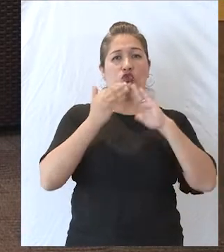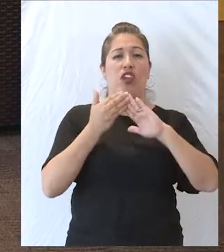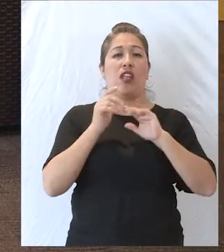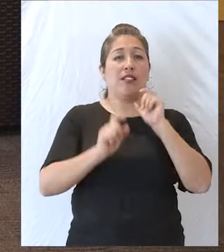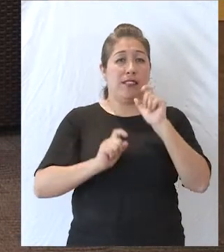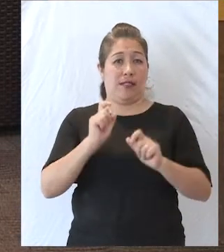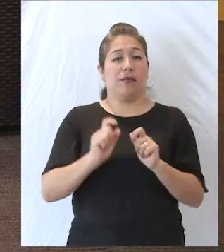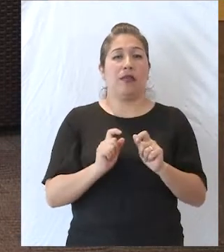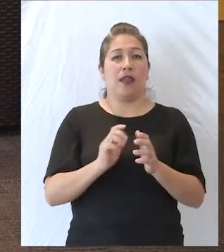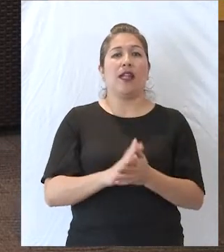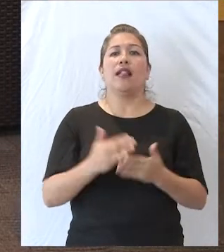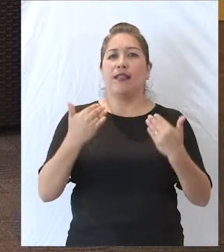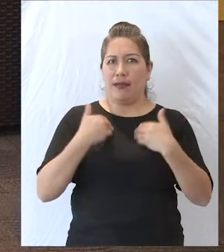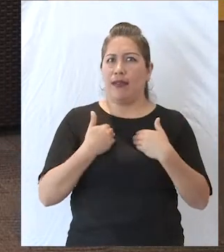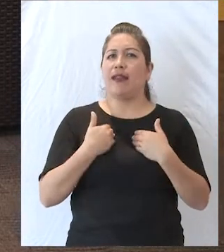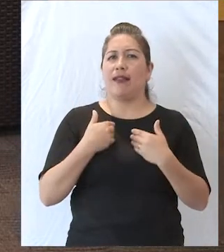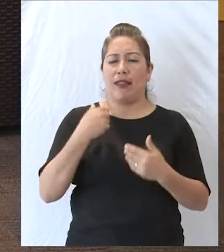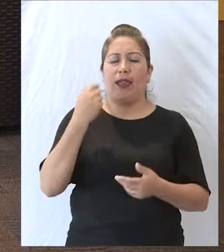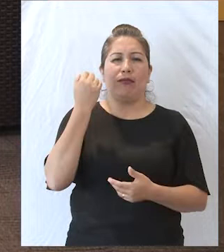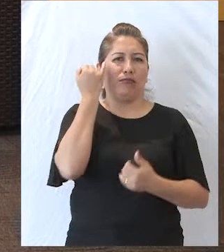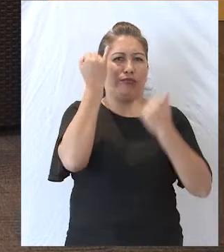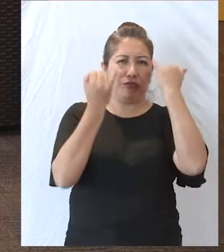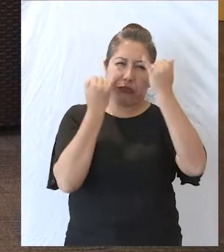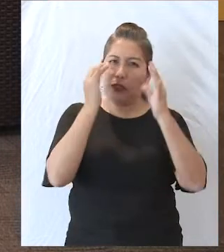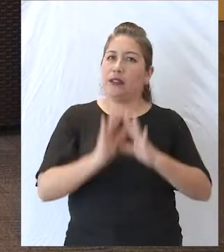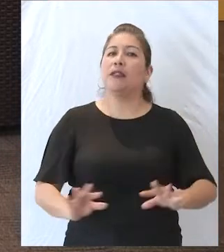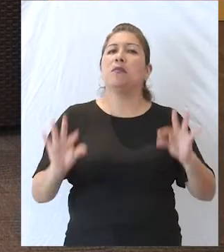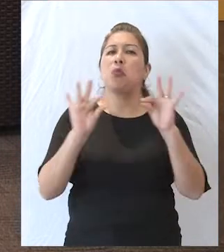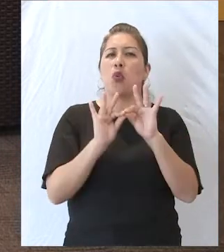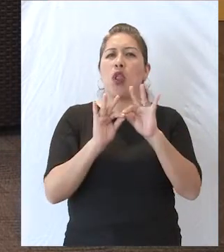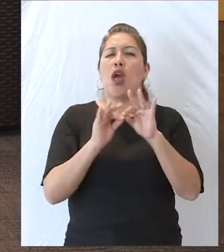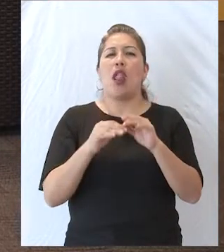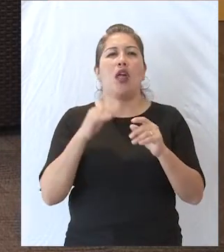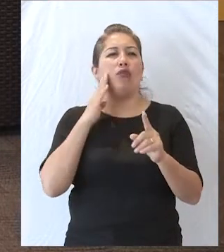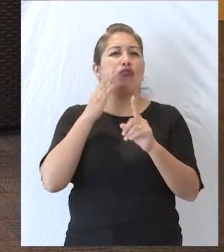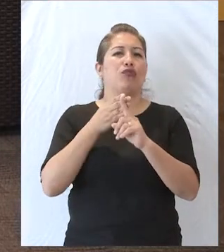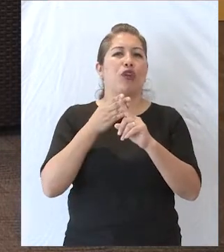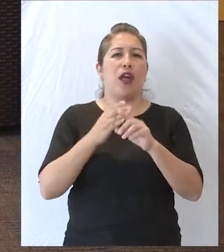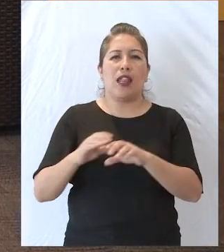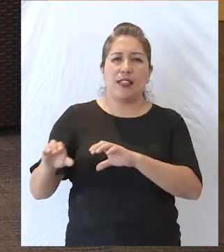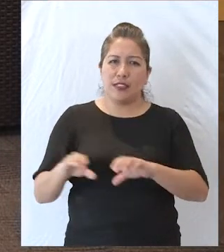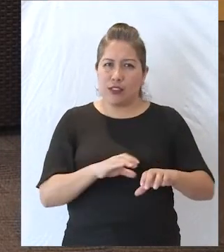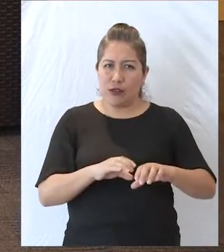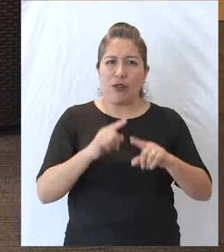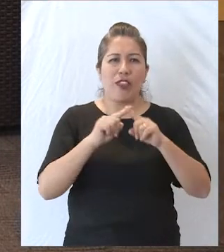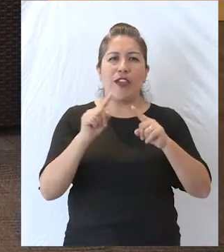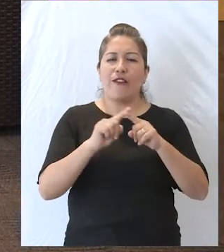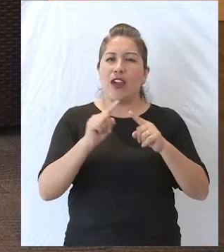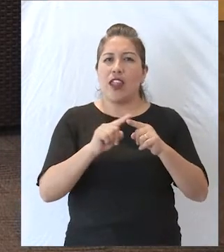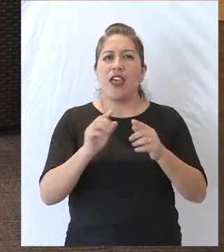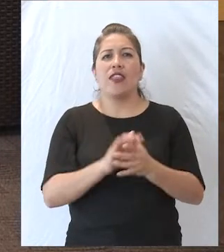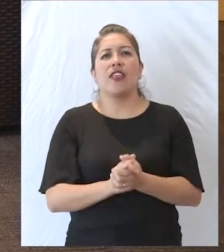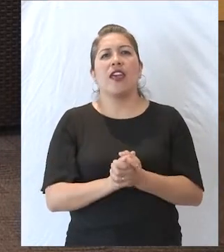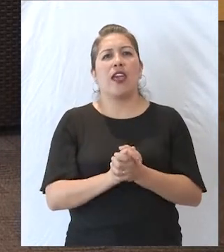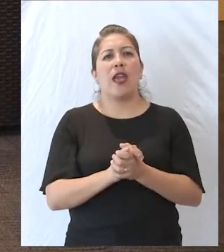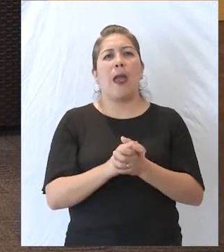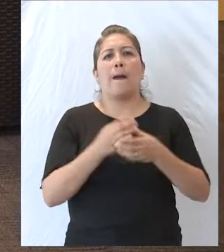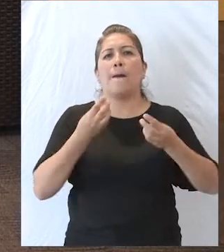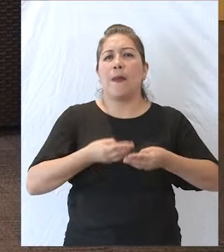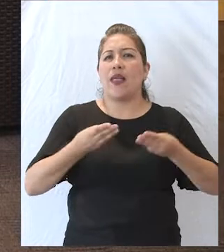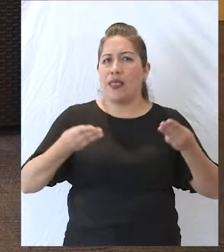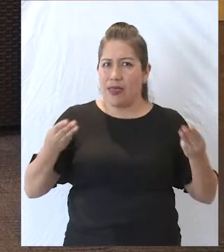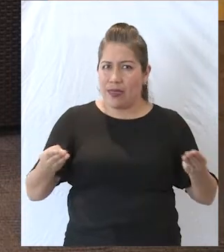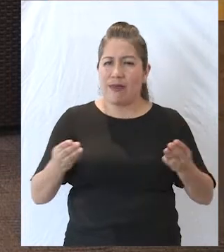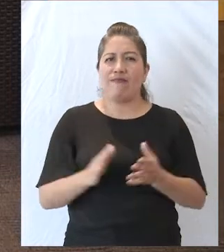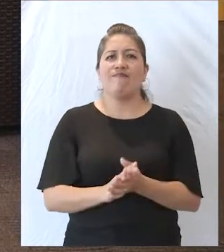civil tenemos aportes importantes en la adaptación de los diferentes dispositivos legales